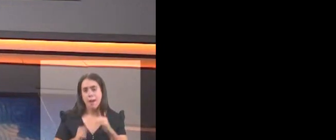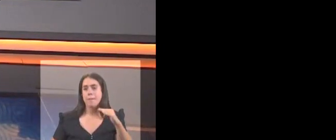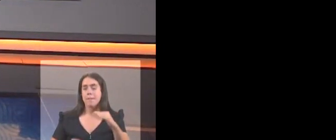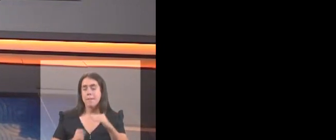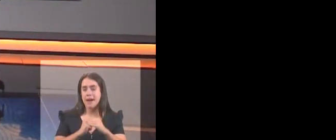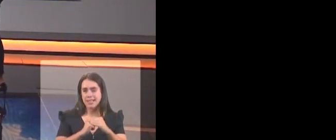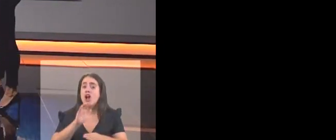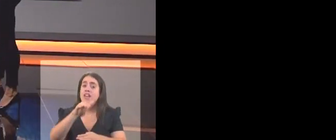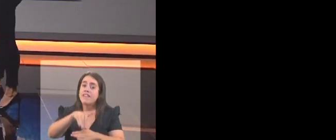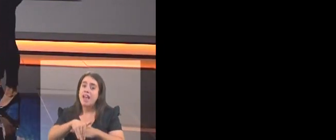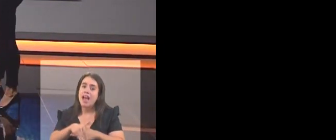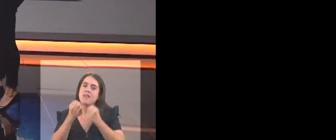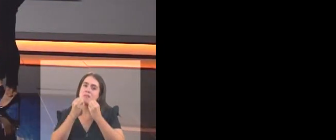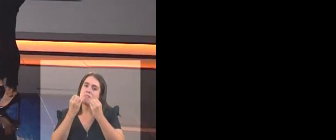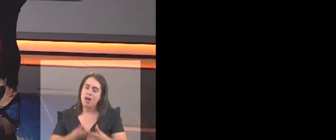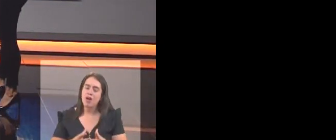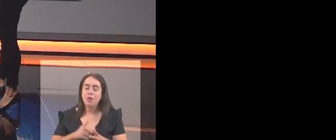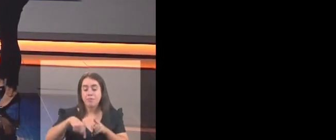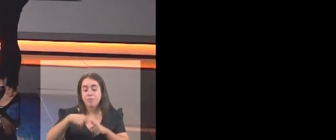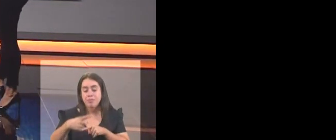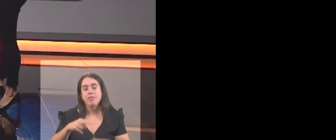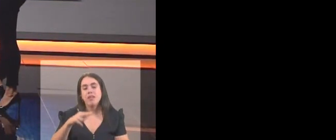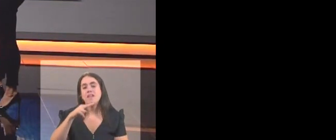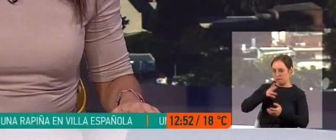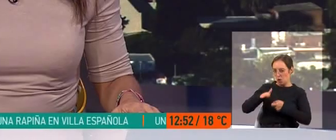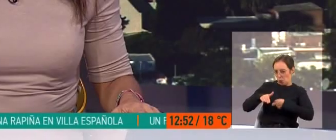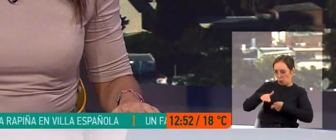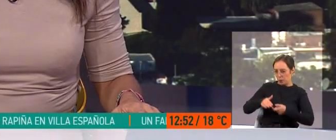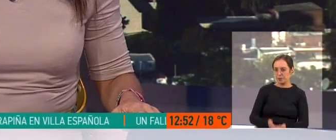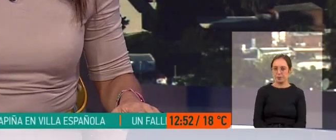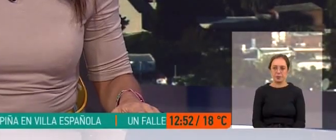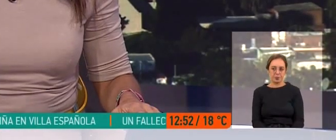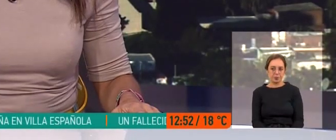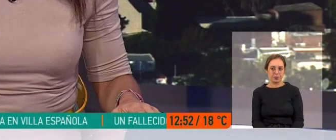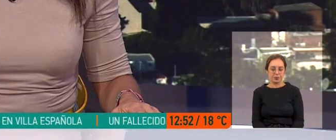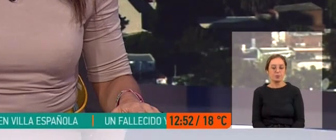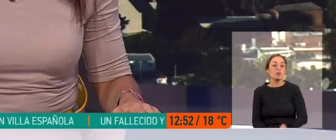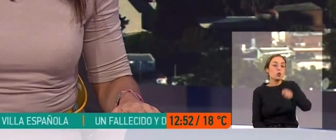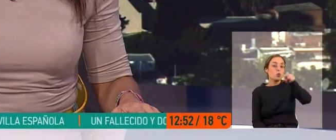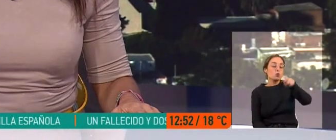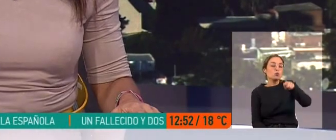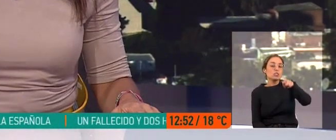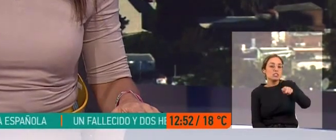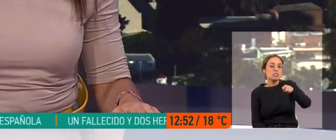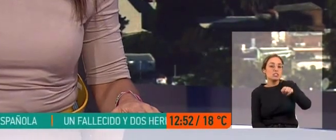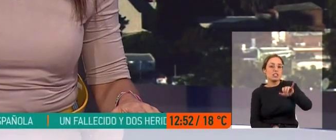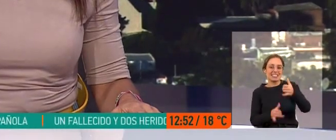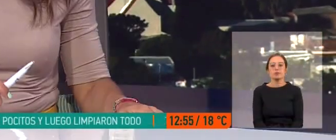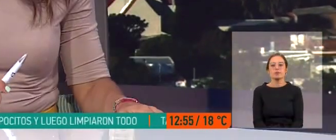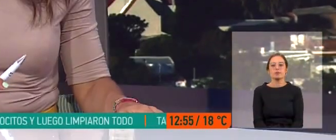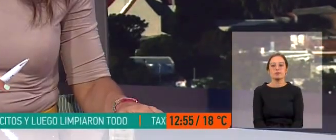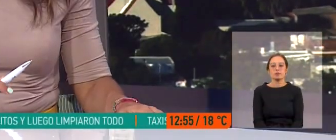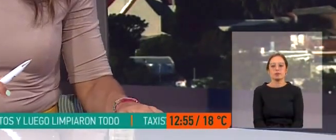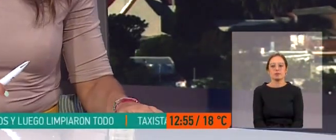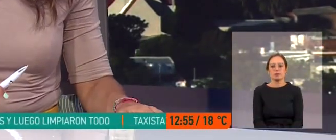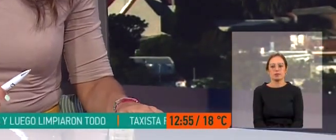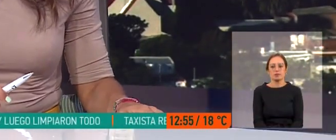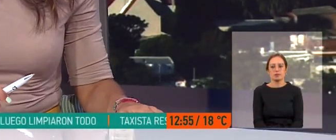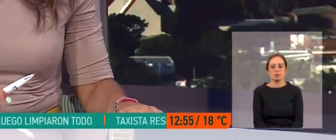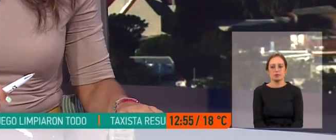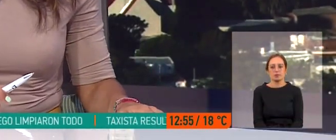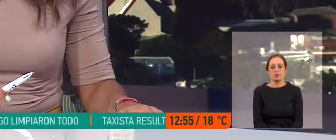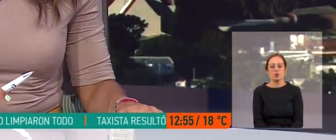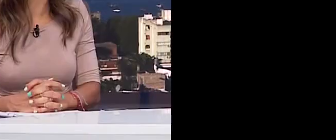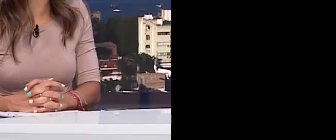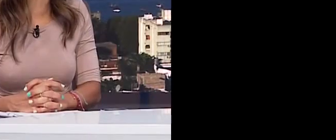máxima 16, la mínima. Y para el viernes 21 la máxima. La justicia imputó a 5 personas. En